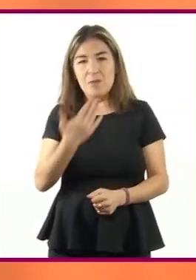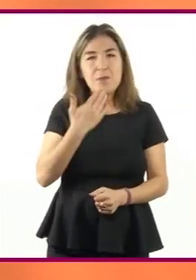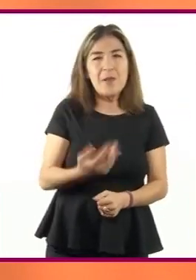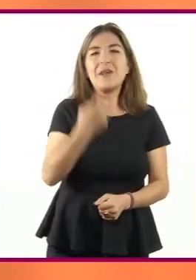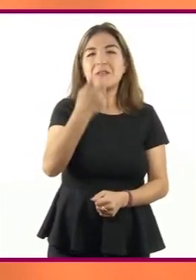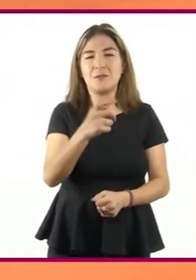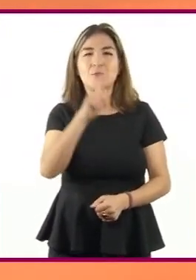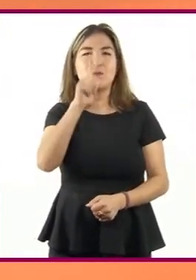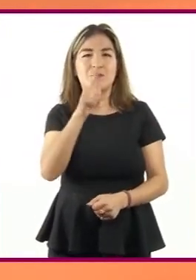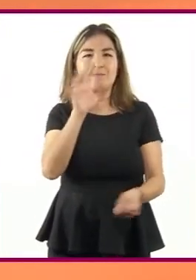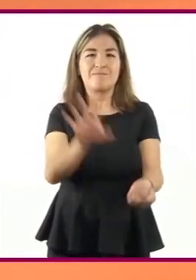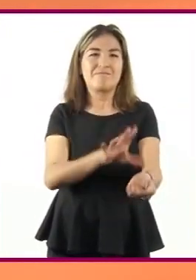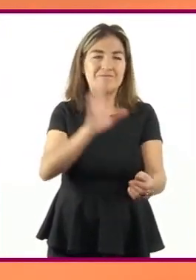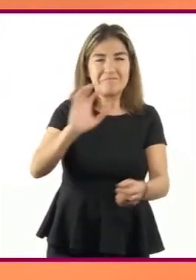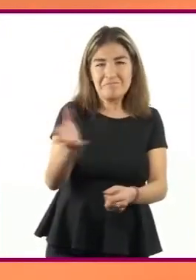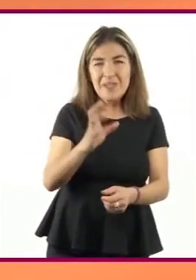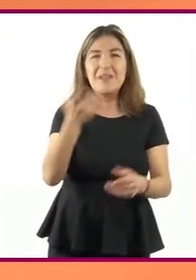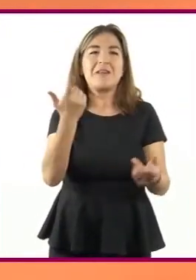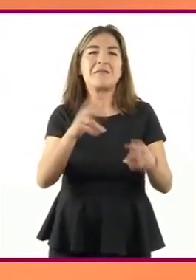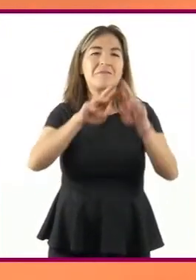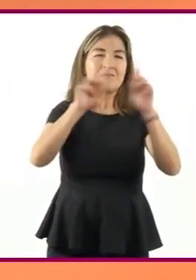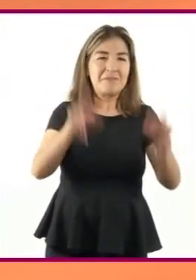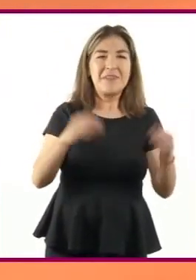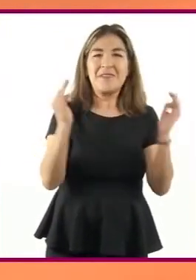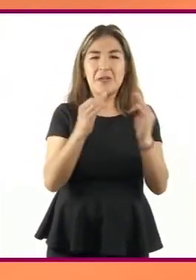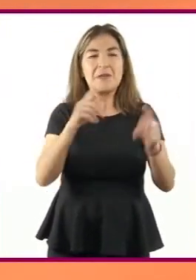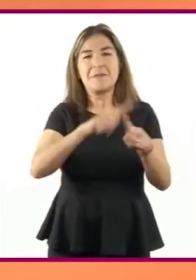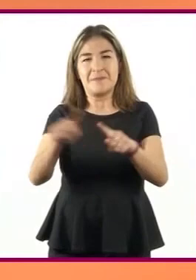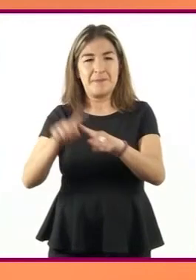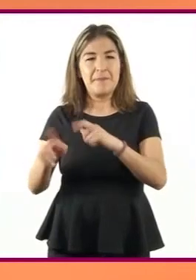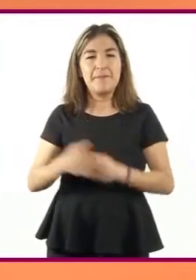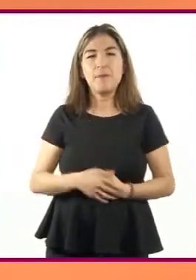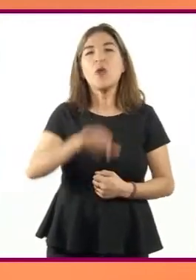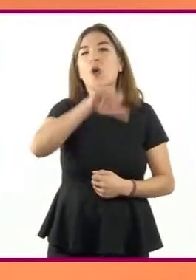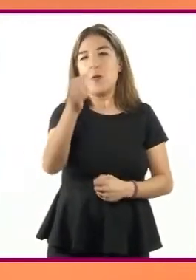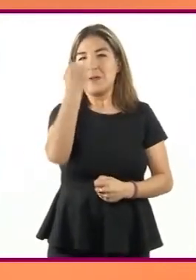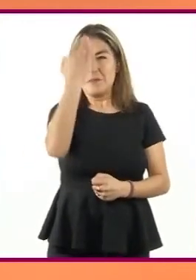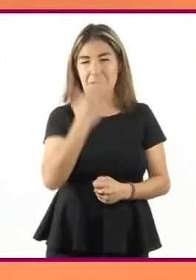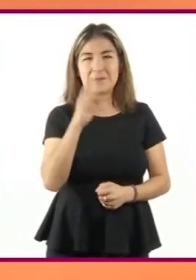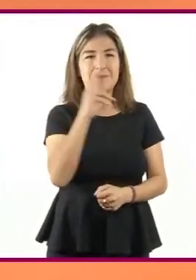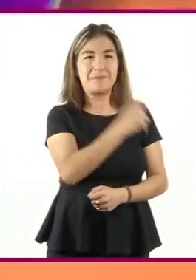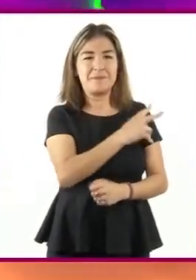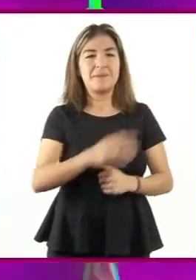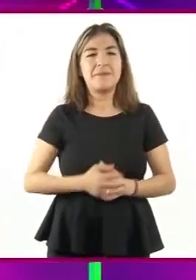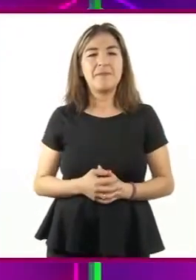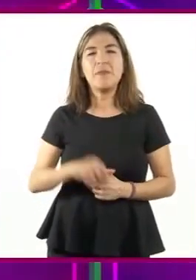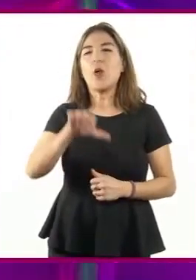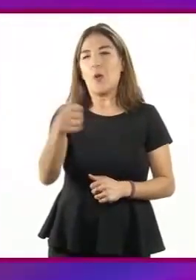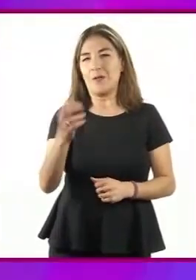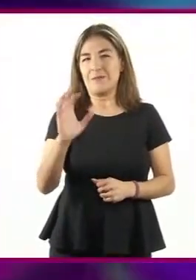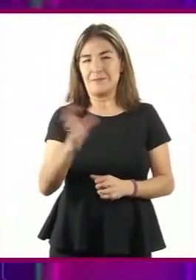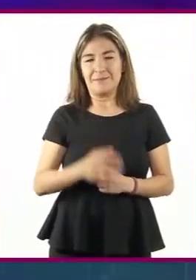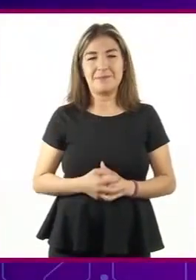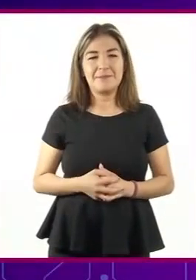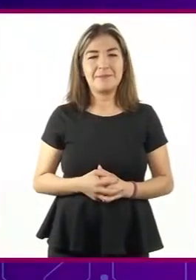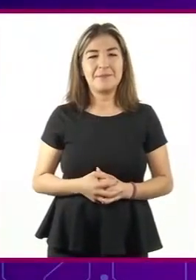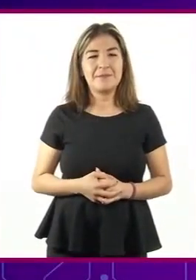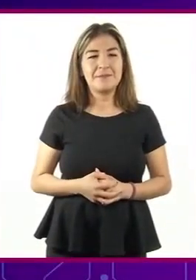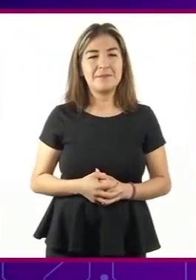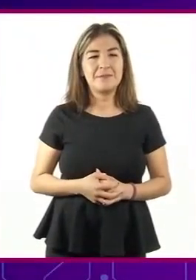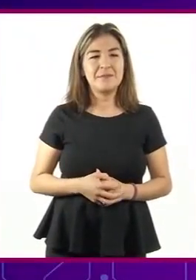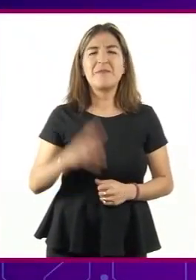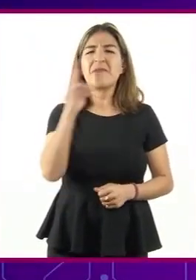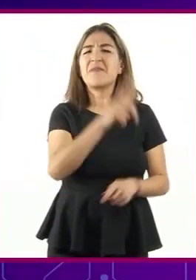de los aparatos. En la siguiente imagen podemos observar la etiqueta de otra lavadora. ¿Qué notas de diferente?